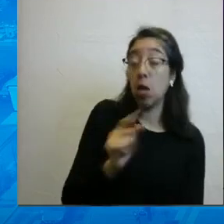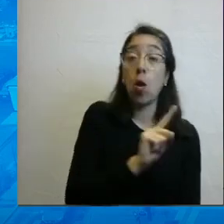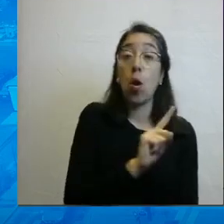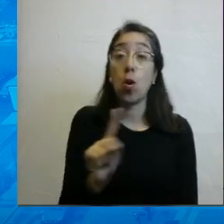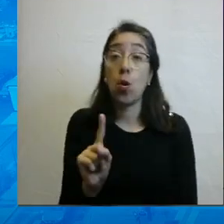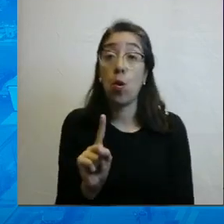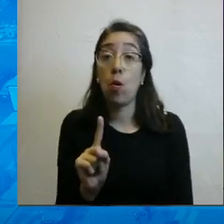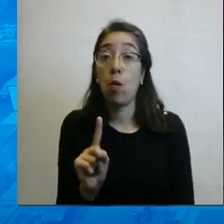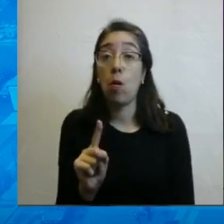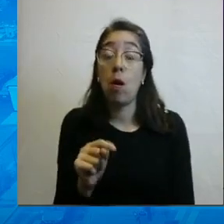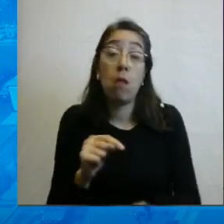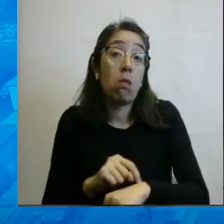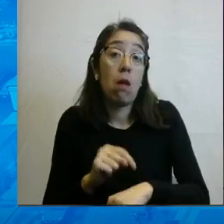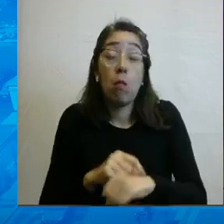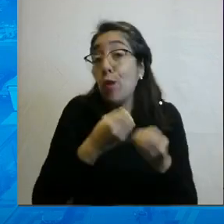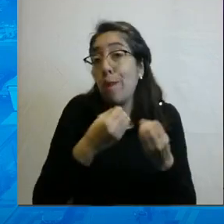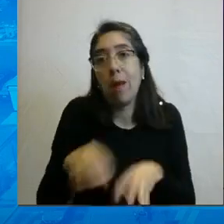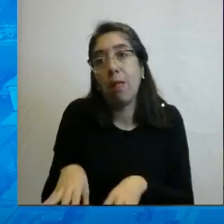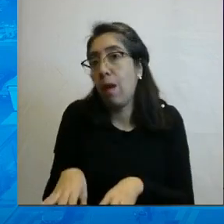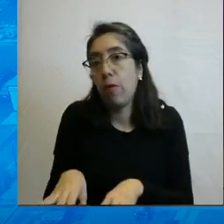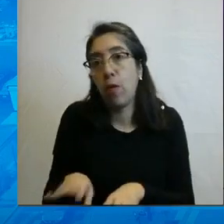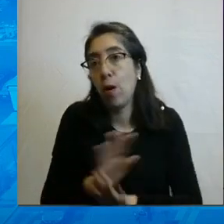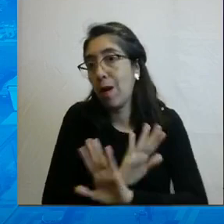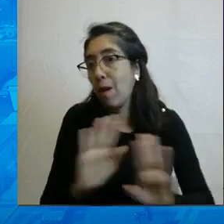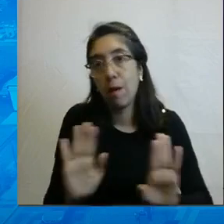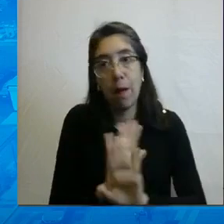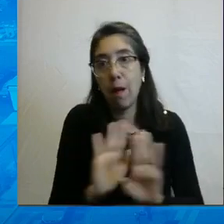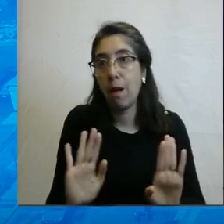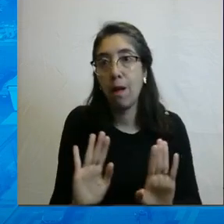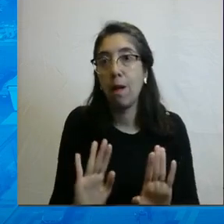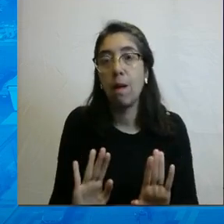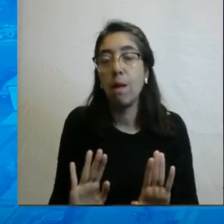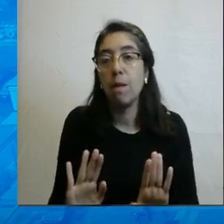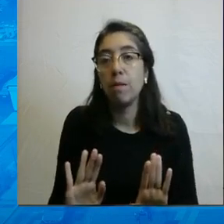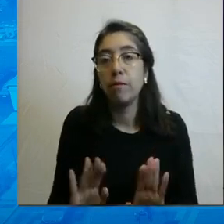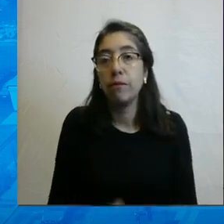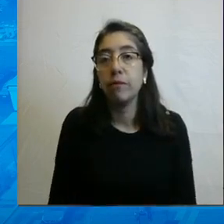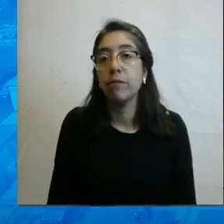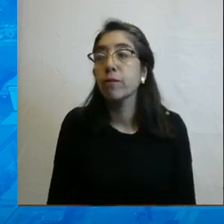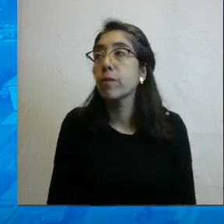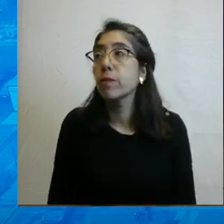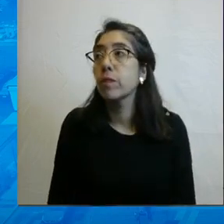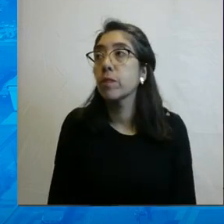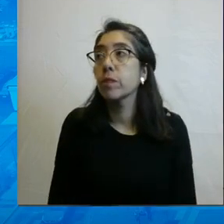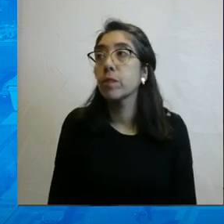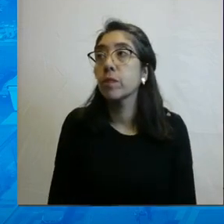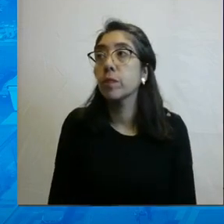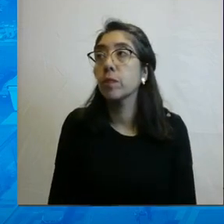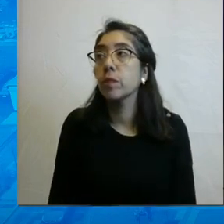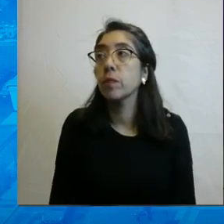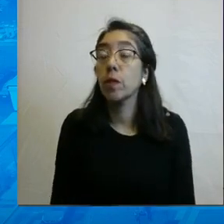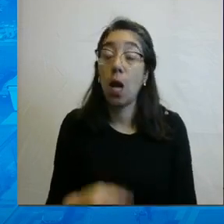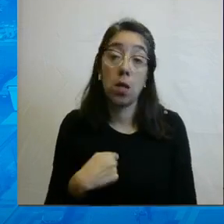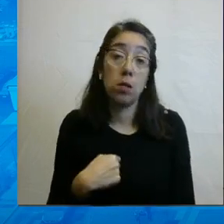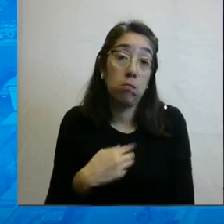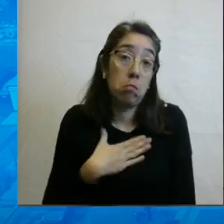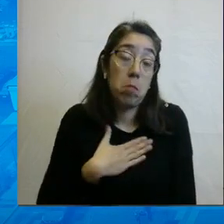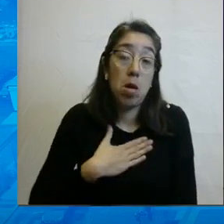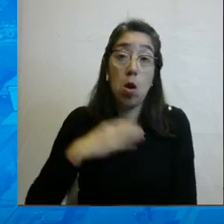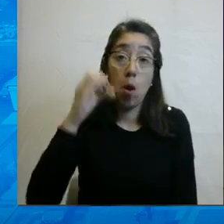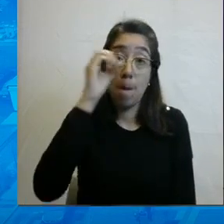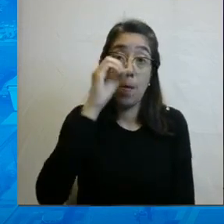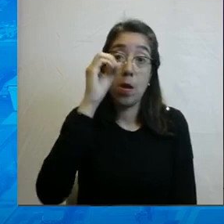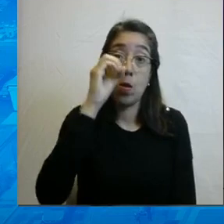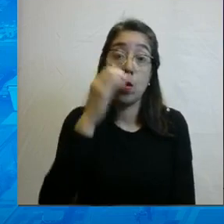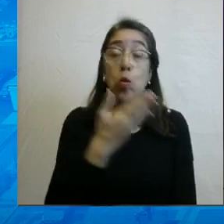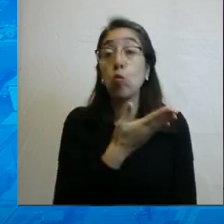el tiempo, no hago perder el tiempo a la demás gente y simplemente dejamos así y tan amigos como siempre. Esa es mi intención y que necesito que por